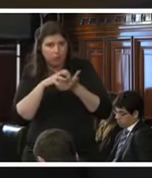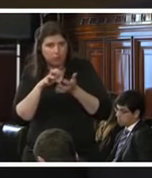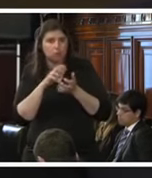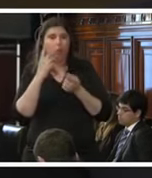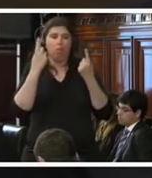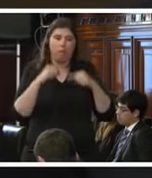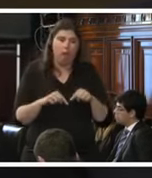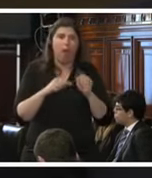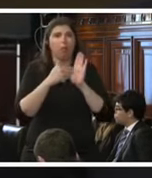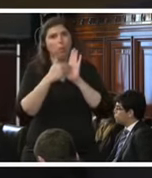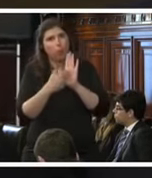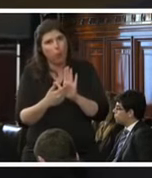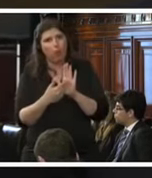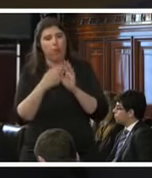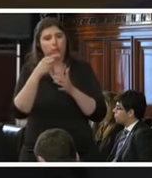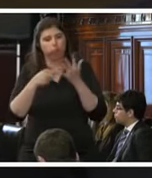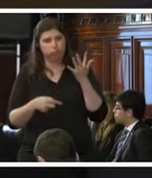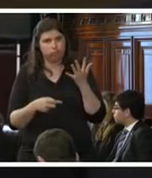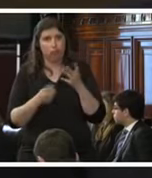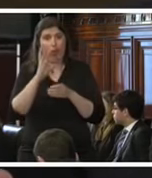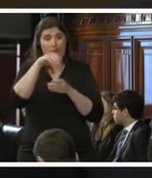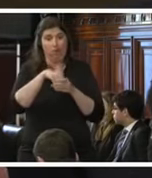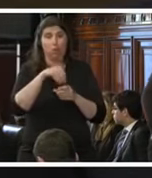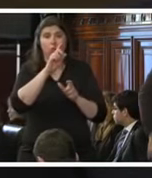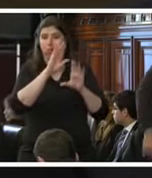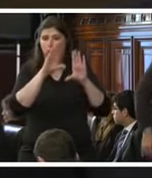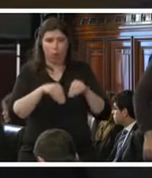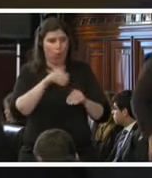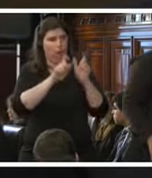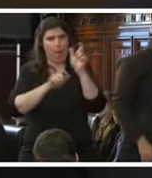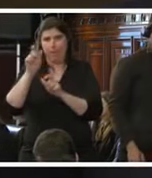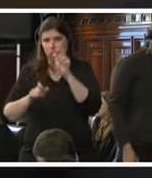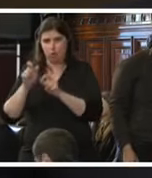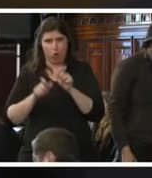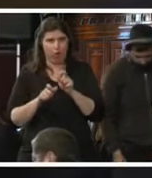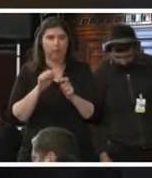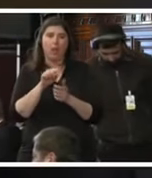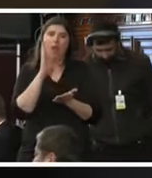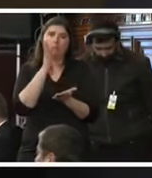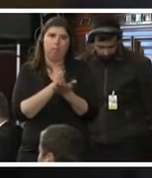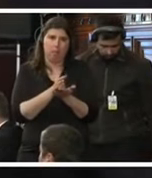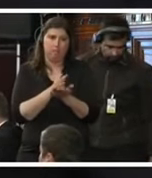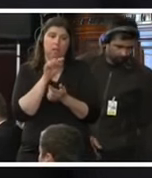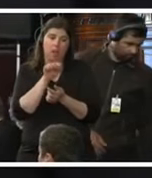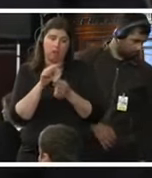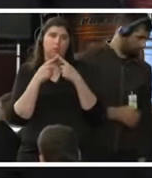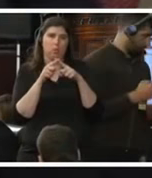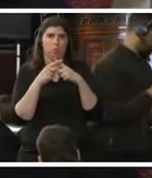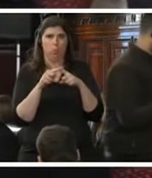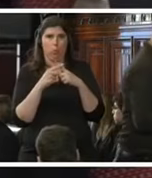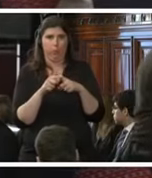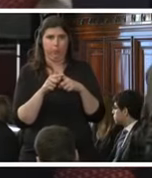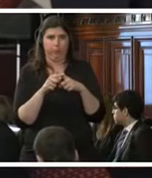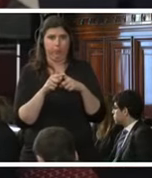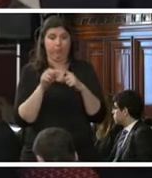pruebas, con la intervención de todos los sujetos procesales, recién en la sentencia definitiva se lo discute.